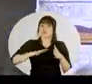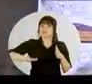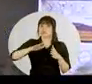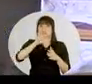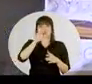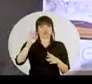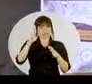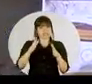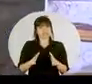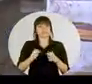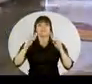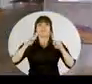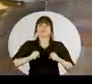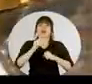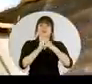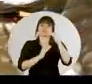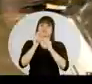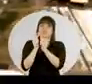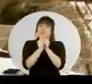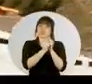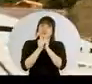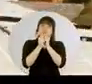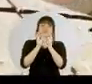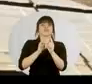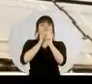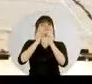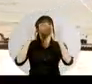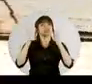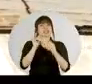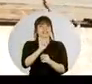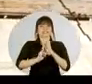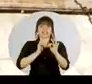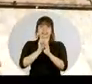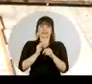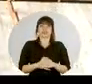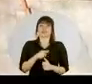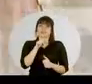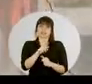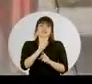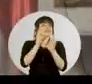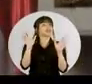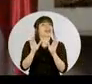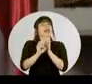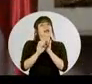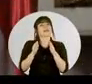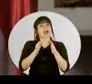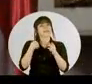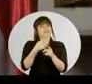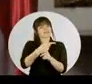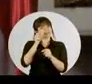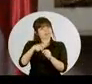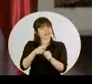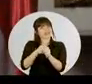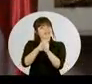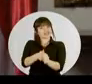las y los costarricenses podemos construir juntas y juntos gigantes de este tipo. Es un ejemplo del camino